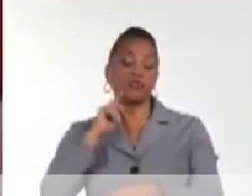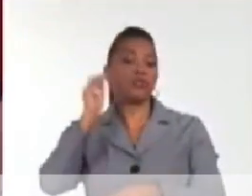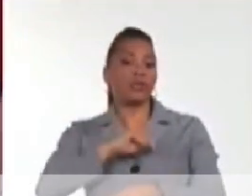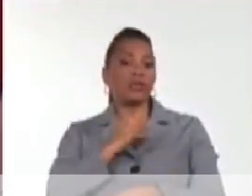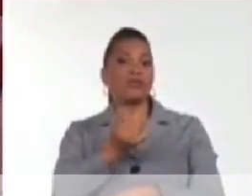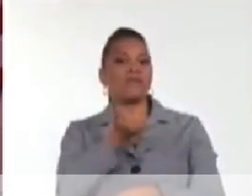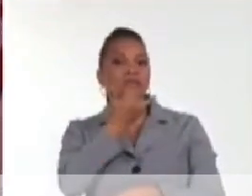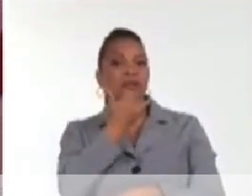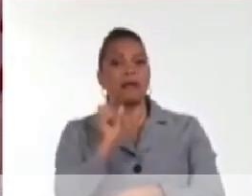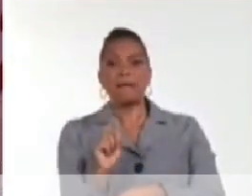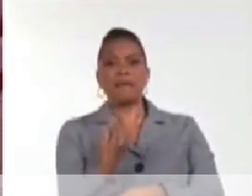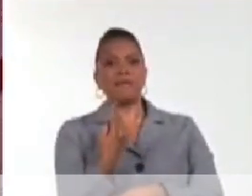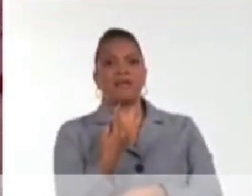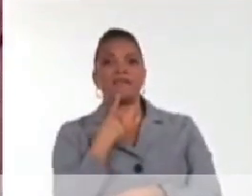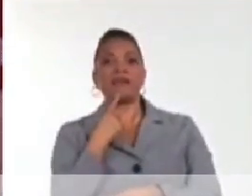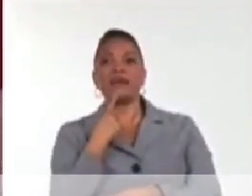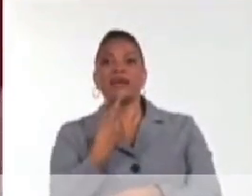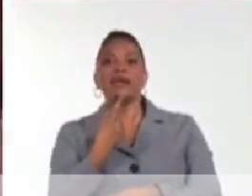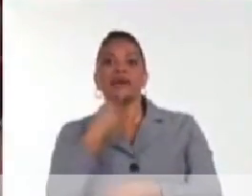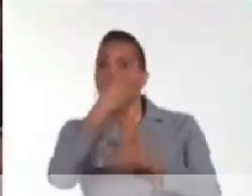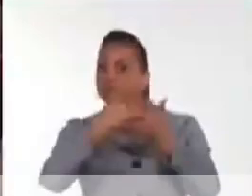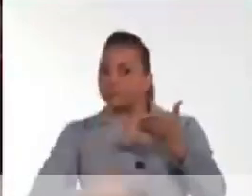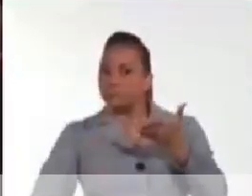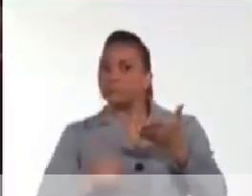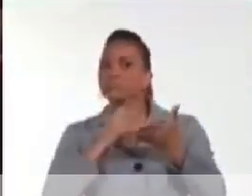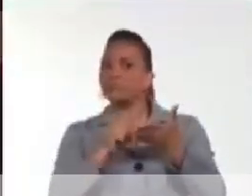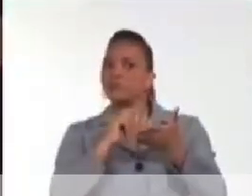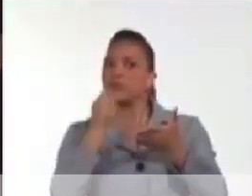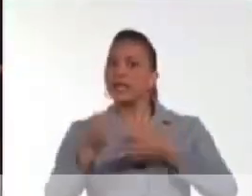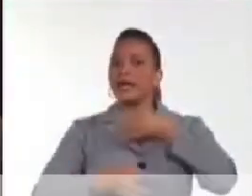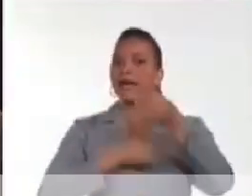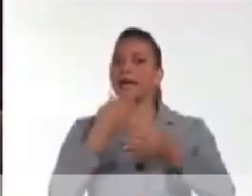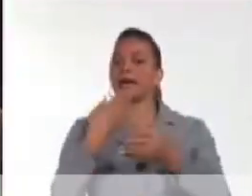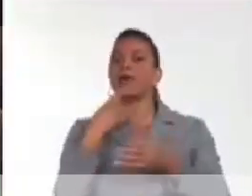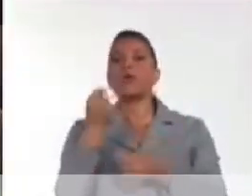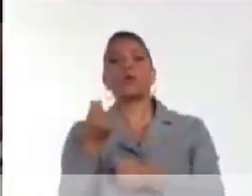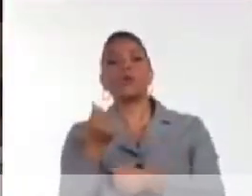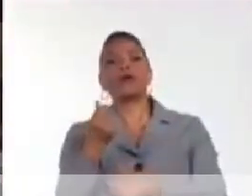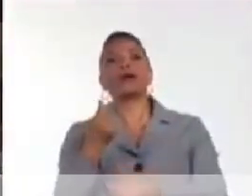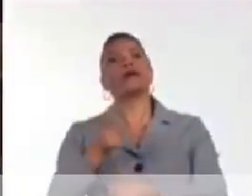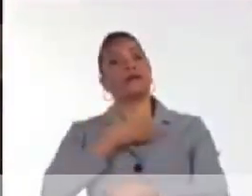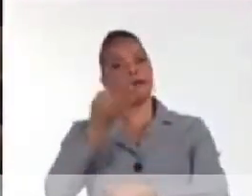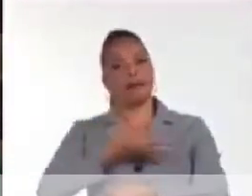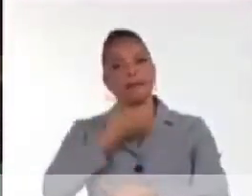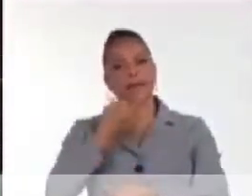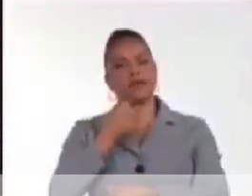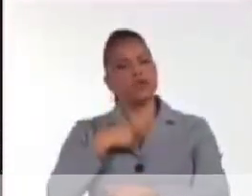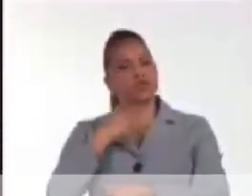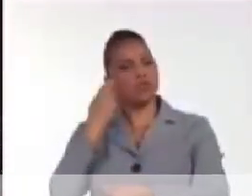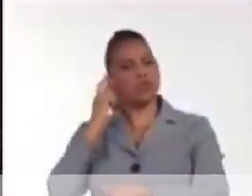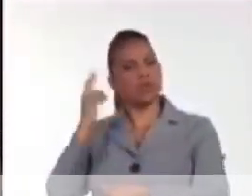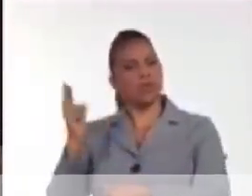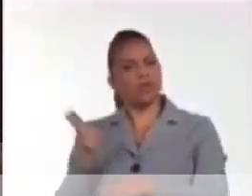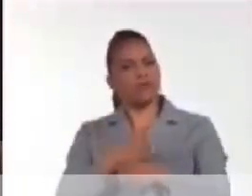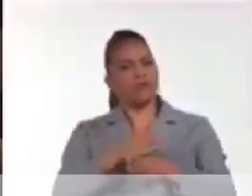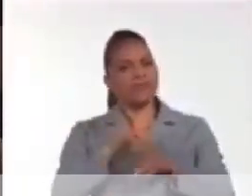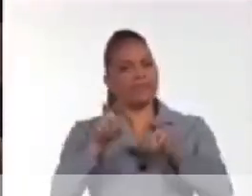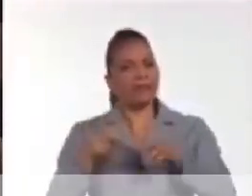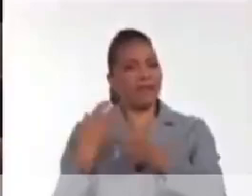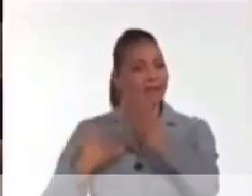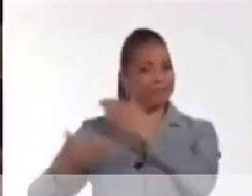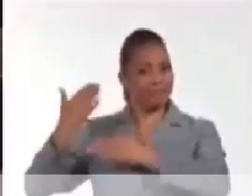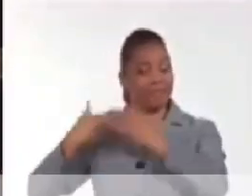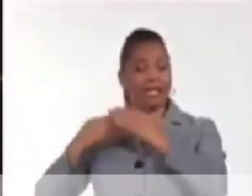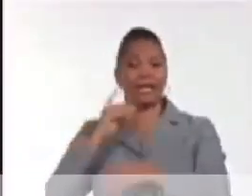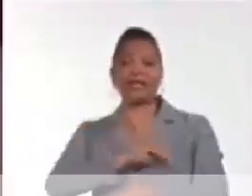es la primera vez que un dictamen de la Comisión Económica se refiere al seguimiento. Yo se recuerdo varias asambleas atrás, cuando la